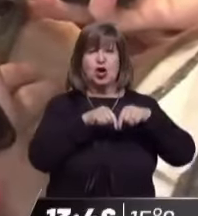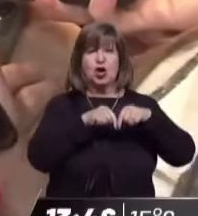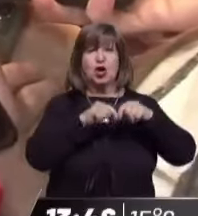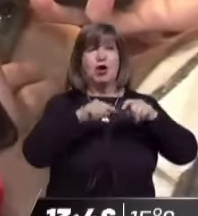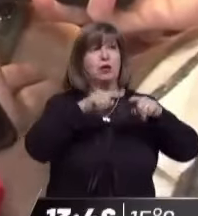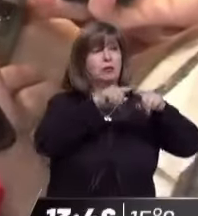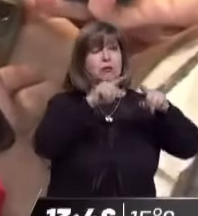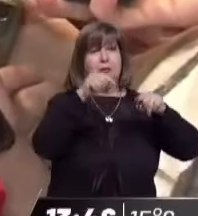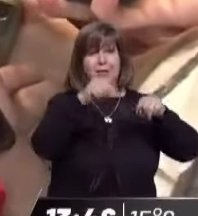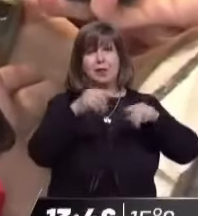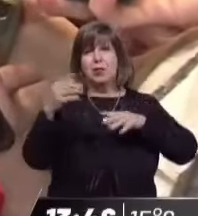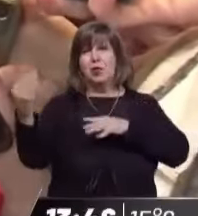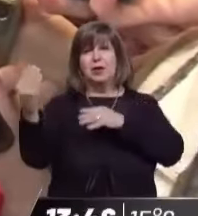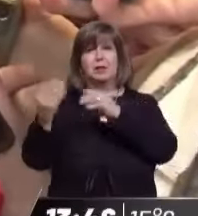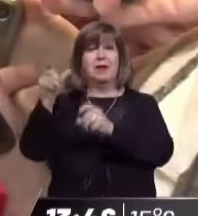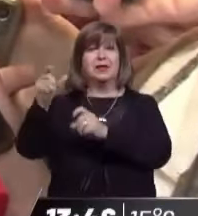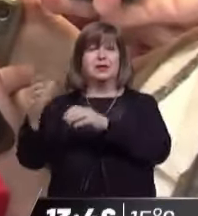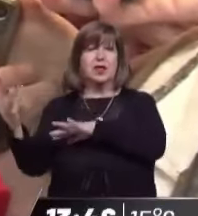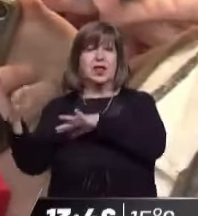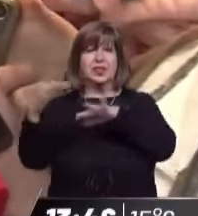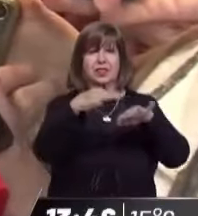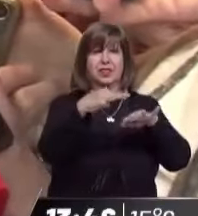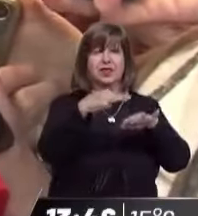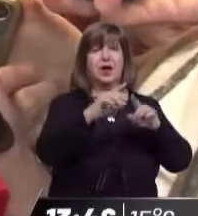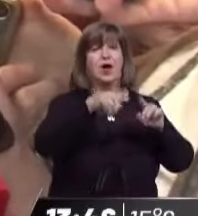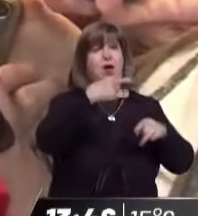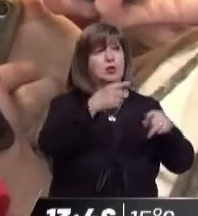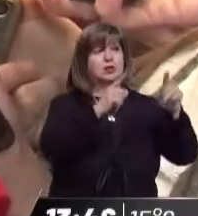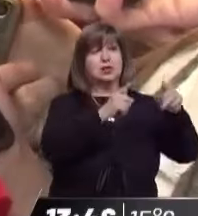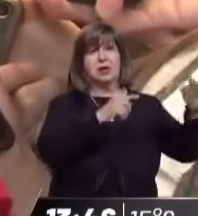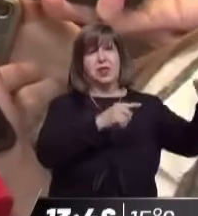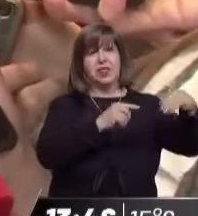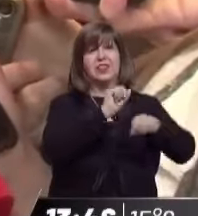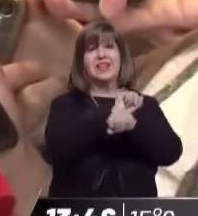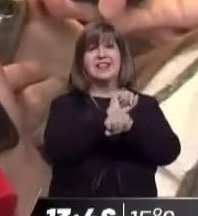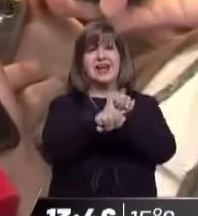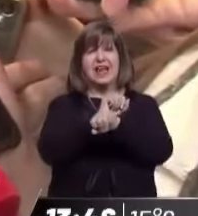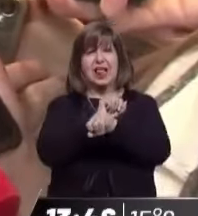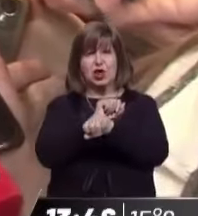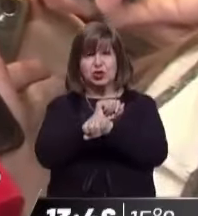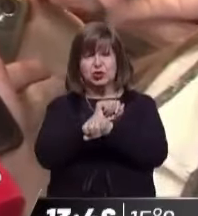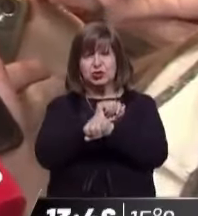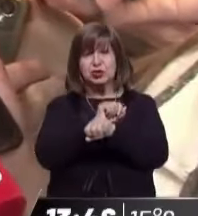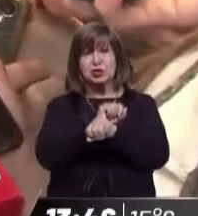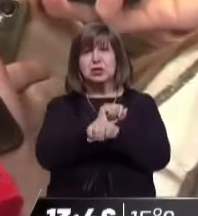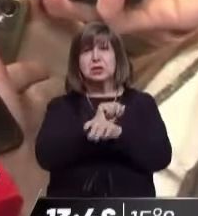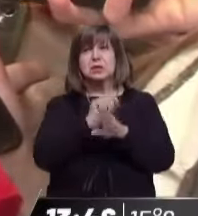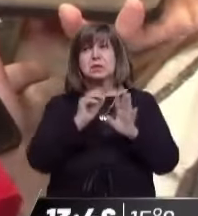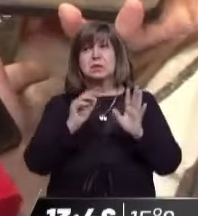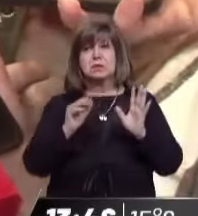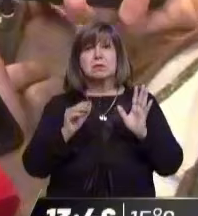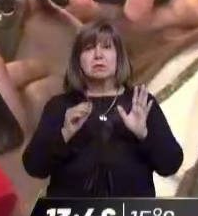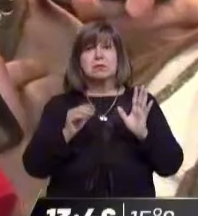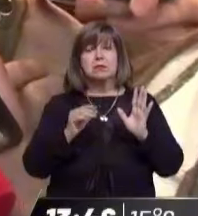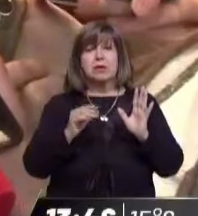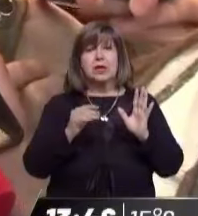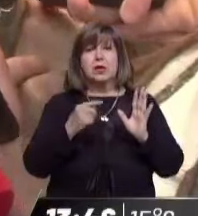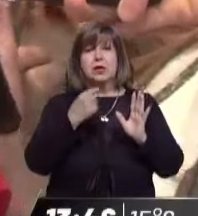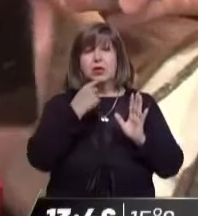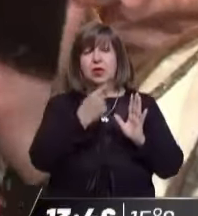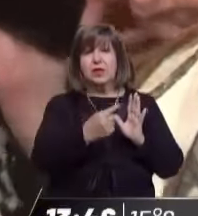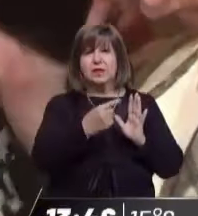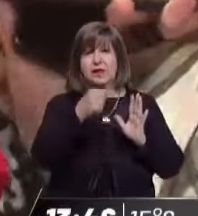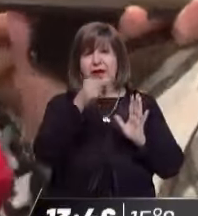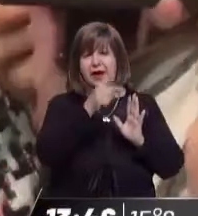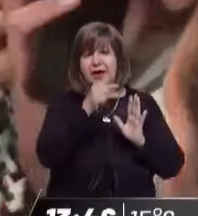otros pabellones, estaban estos detenidos, pero había otros. Es decir que todo se remite a algo que no fue exactamente